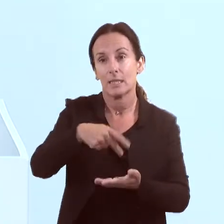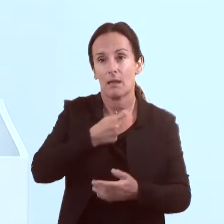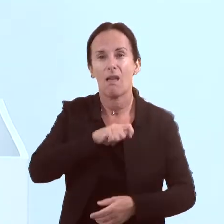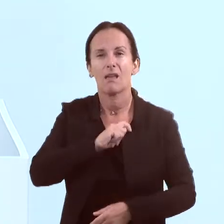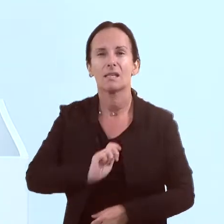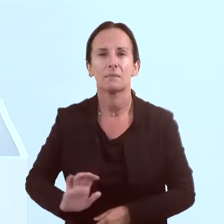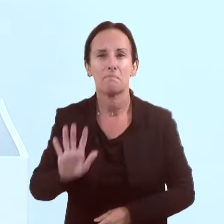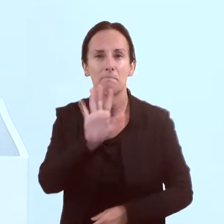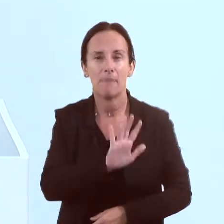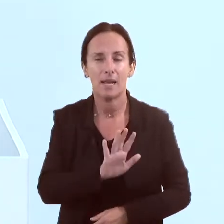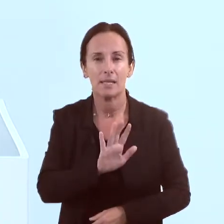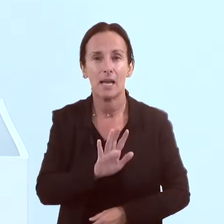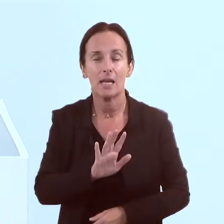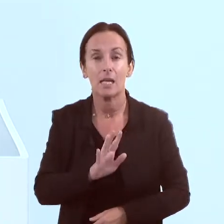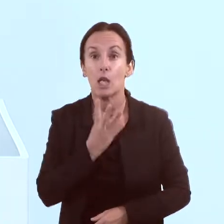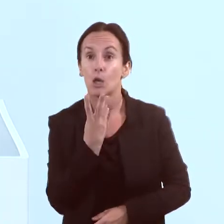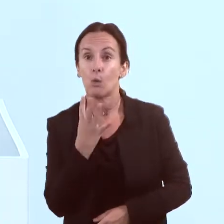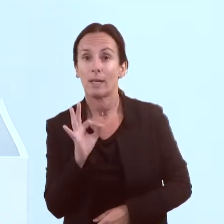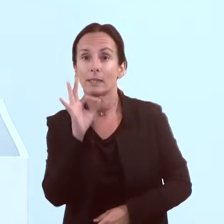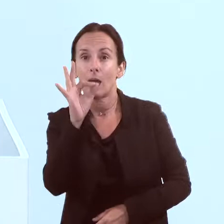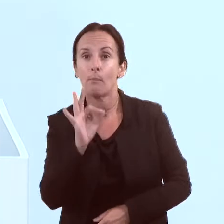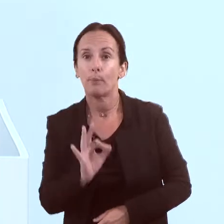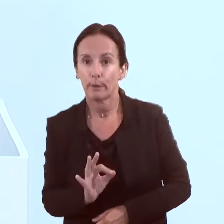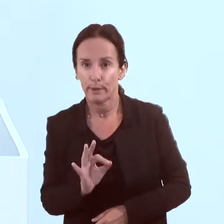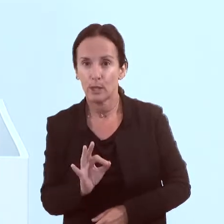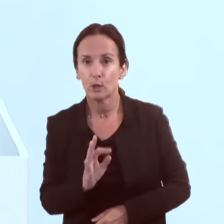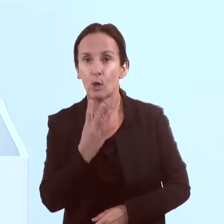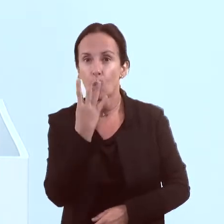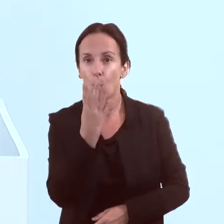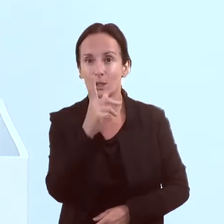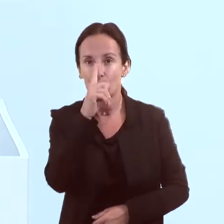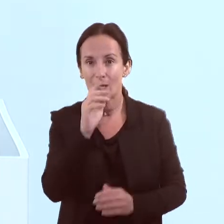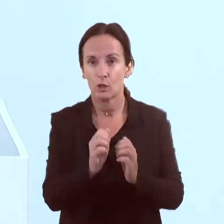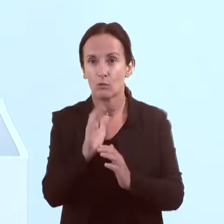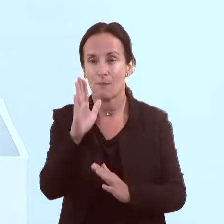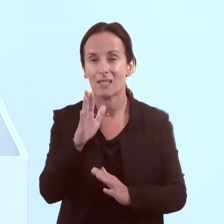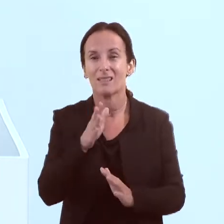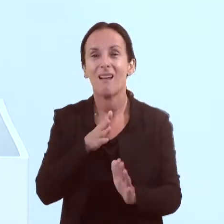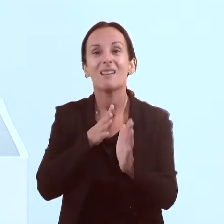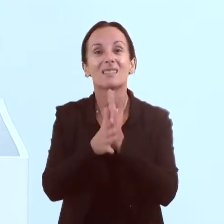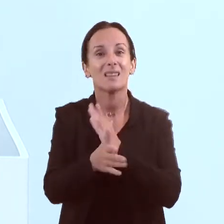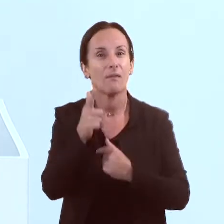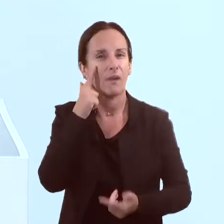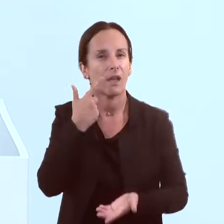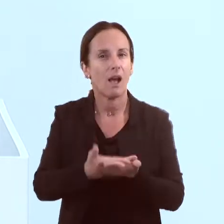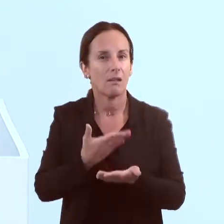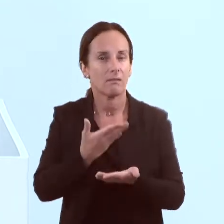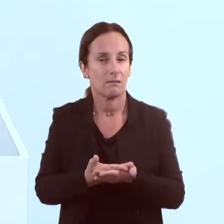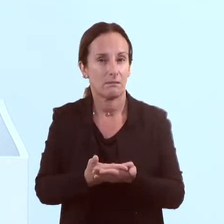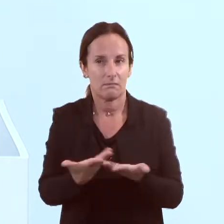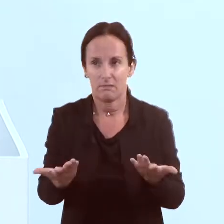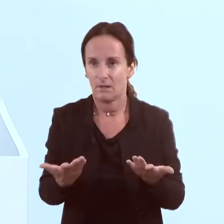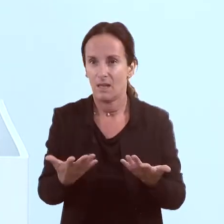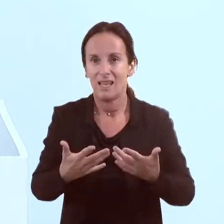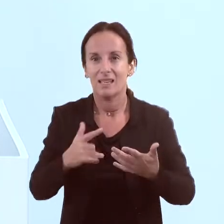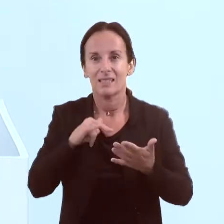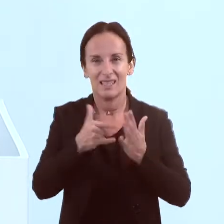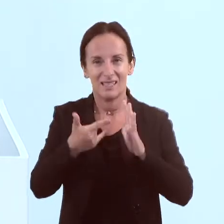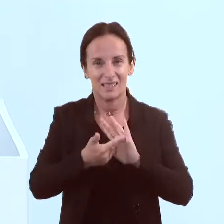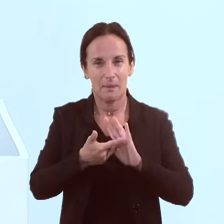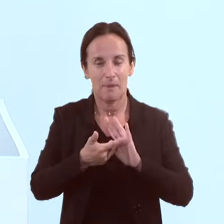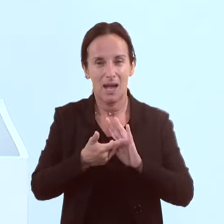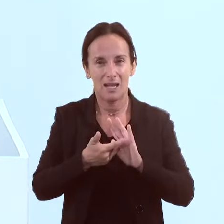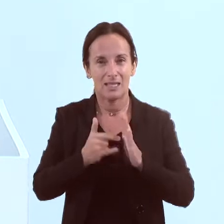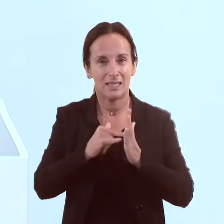España, más del 40% llevan más de 4 años en esta situación. Esto, desde luego, demuestra la ineficiencia total y la ineficacia